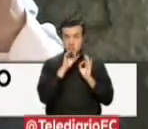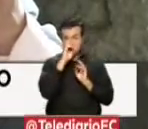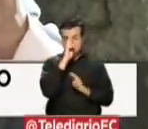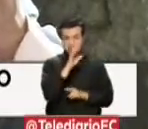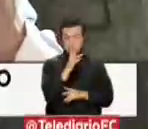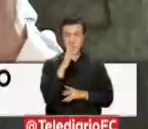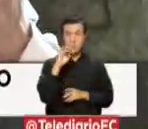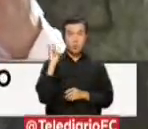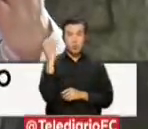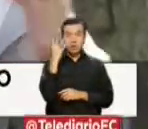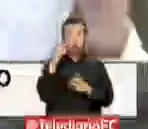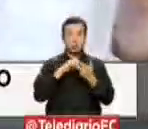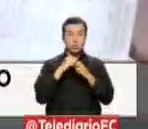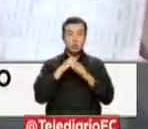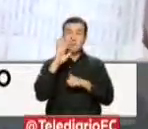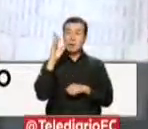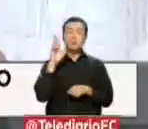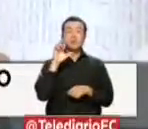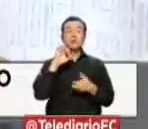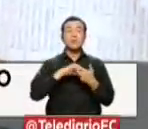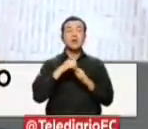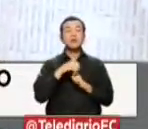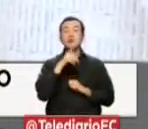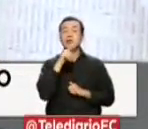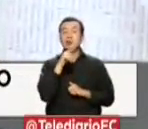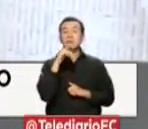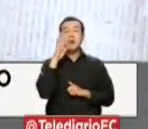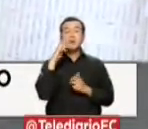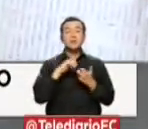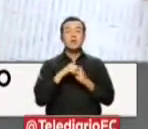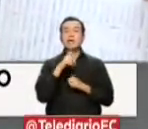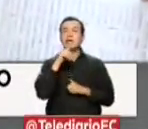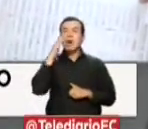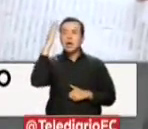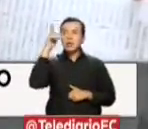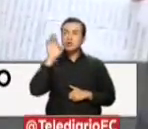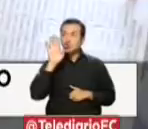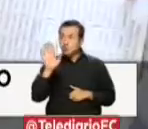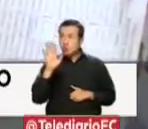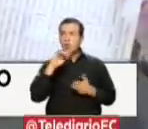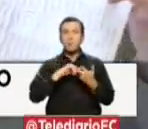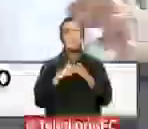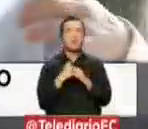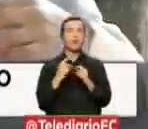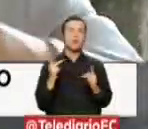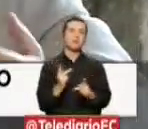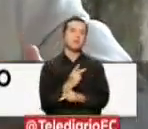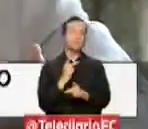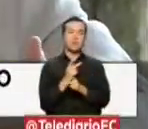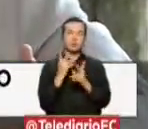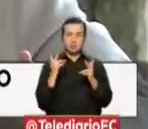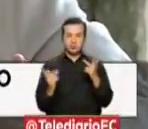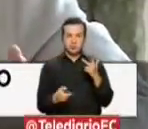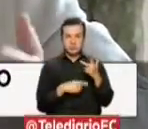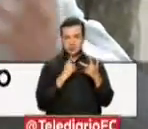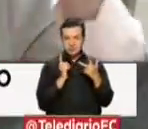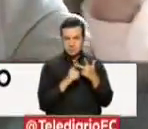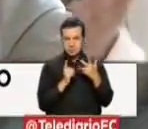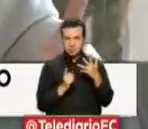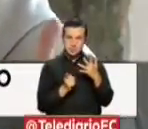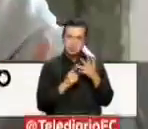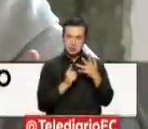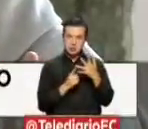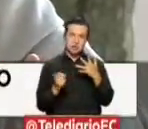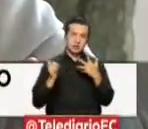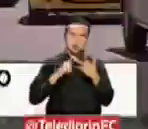cuarto problema más importante de la ciudad, ¿saben quién es? El alcalde. El alcalde se ha constituido en un problema. Y el tercero es evidentemente la